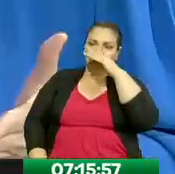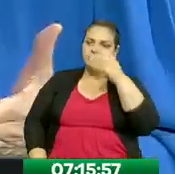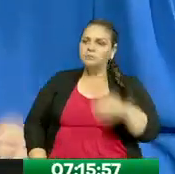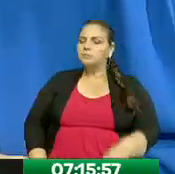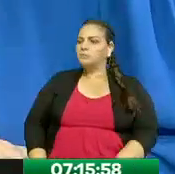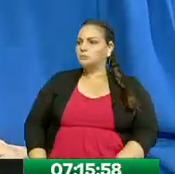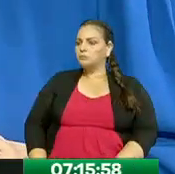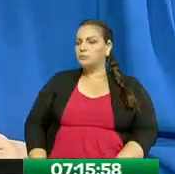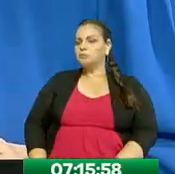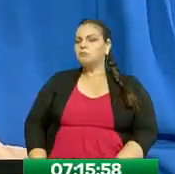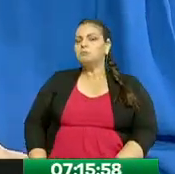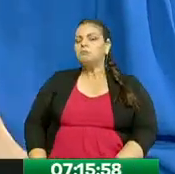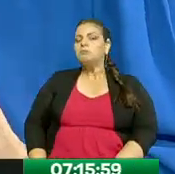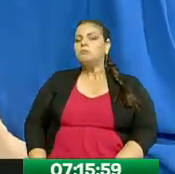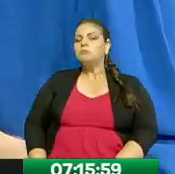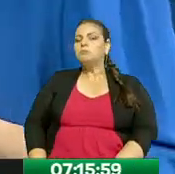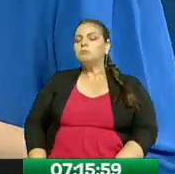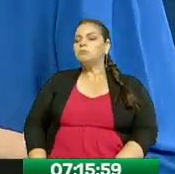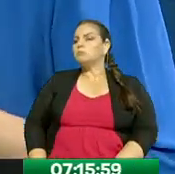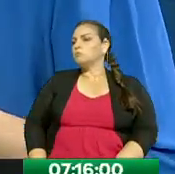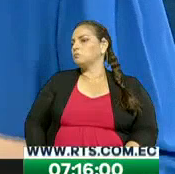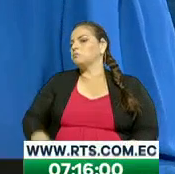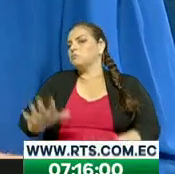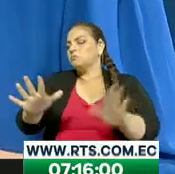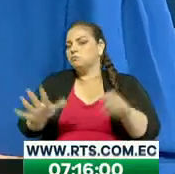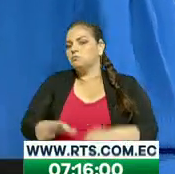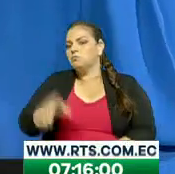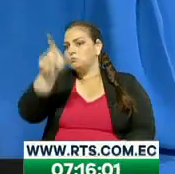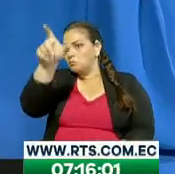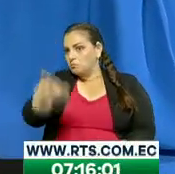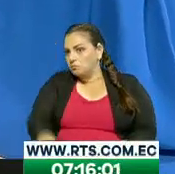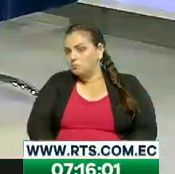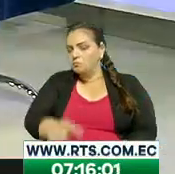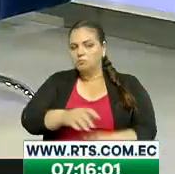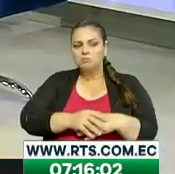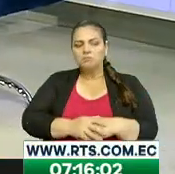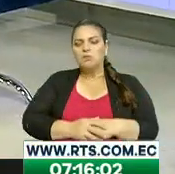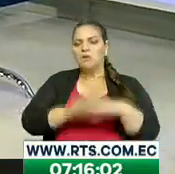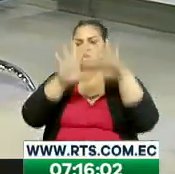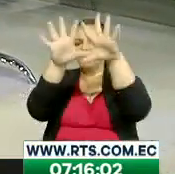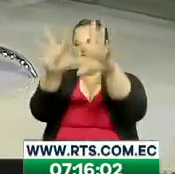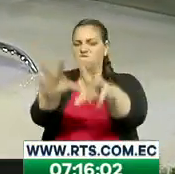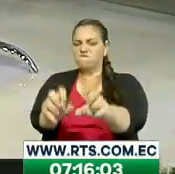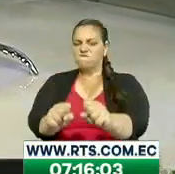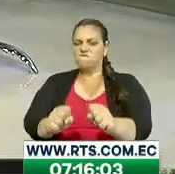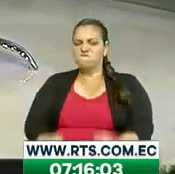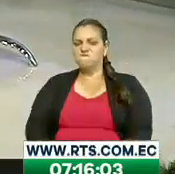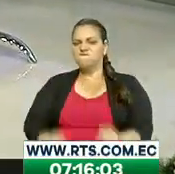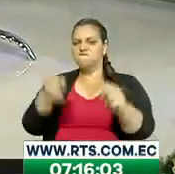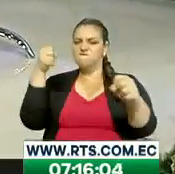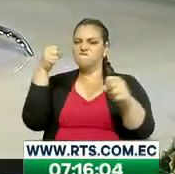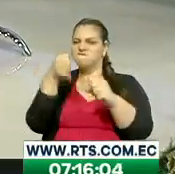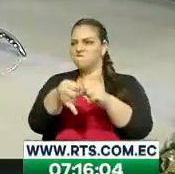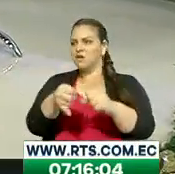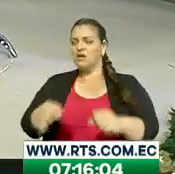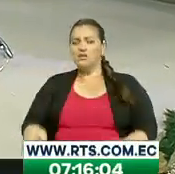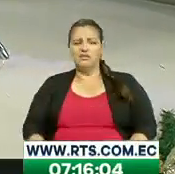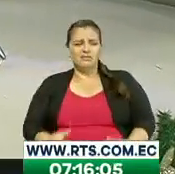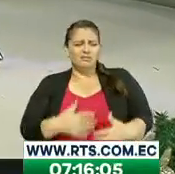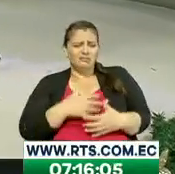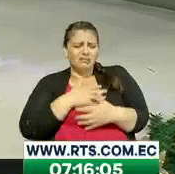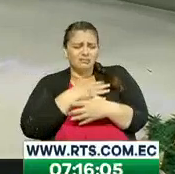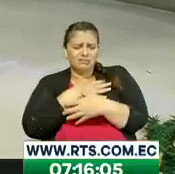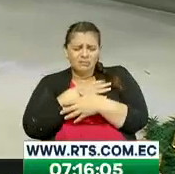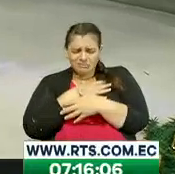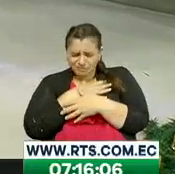implica un abuso de esta naturaleza, el poder sanar esas heridas? Bueno, entre más pronto se pueda detectar el abuso,